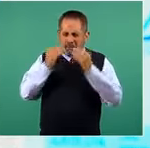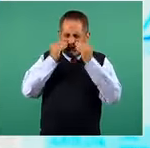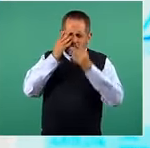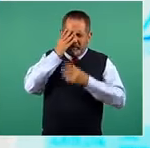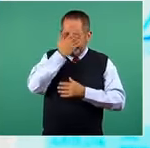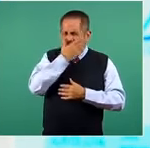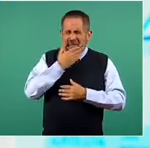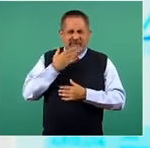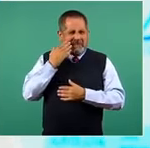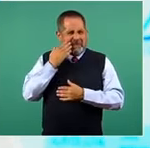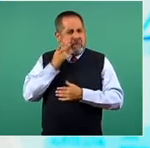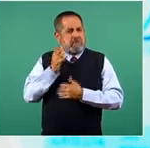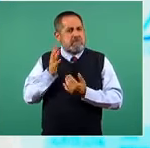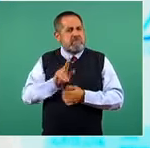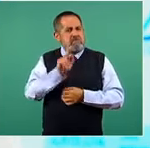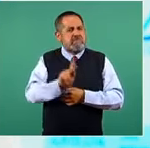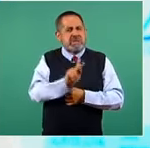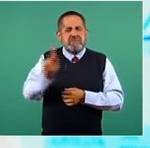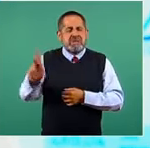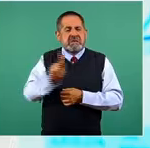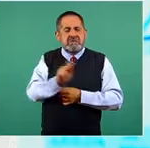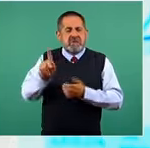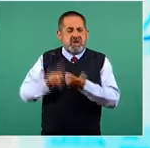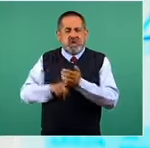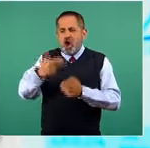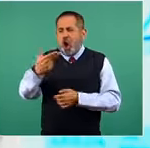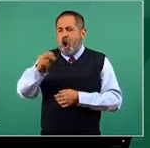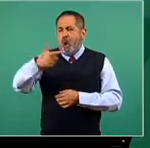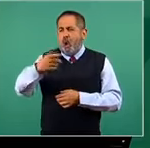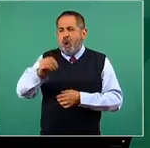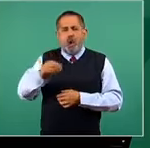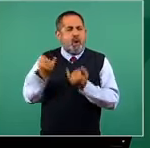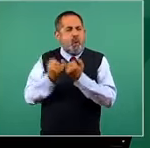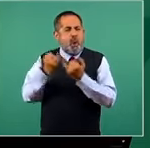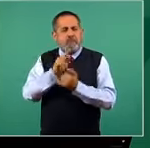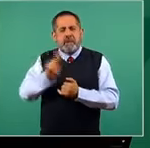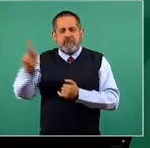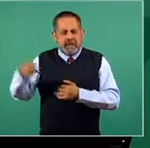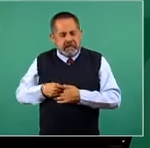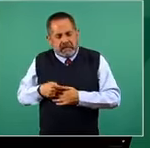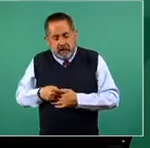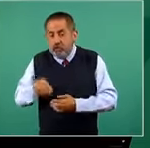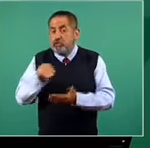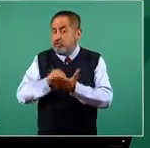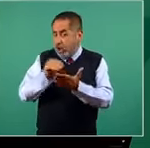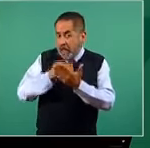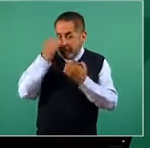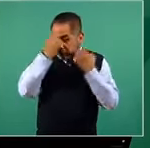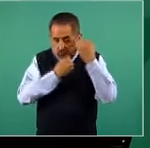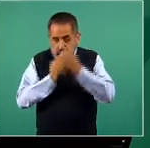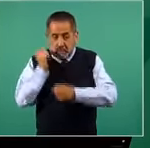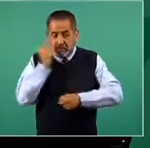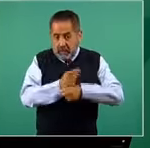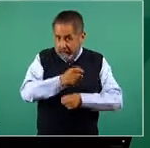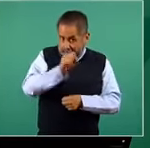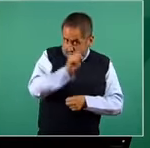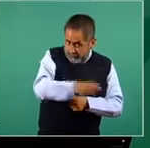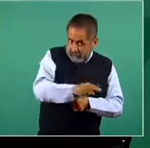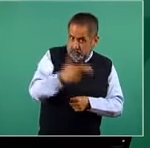cara compatibles con una lesión por hongos. Está todavía en estudio el diagnóstico específico, si es este